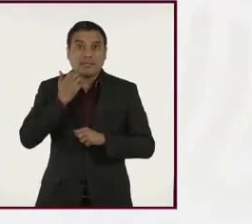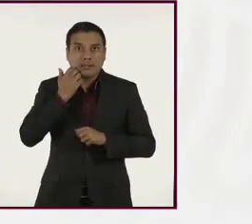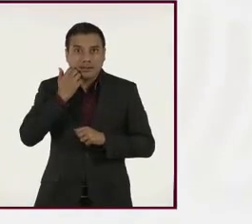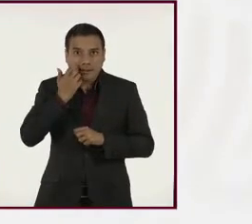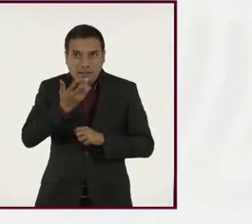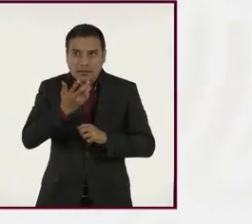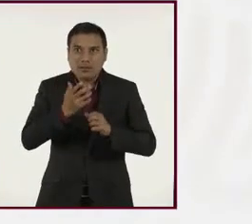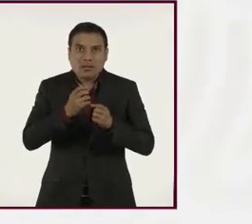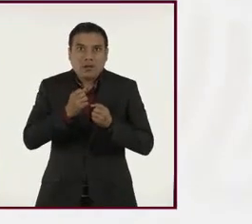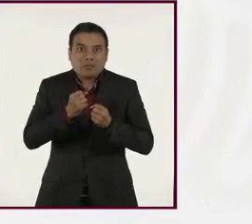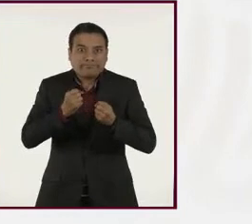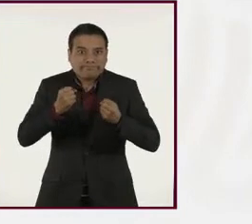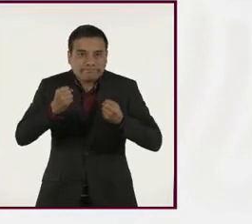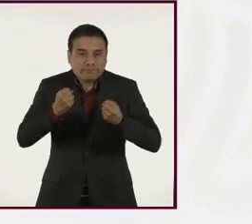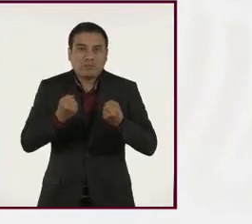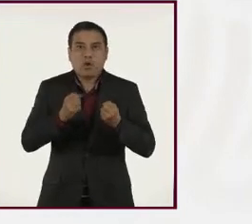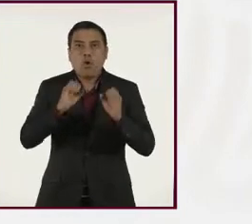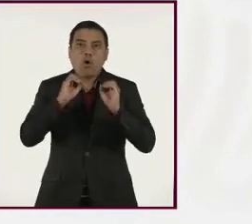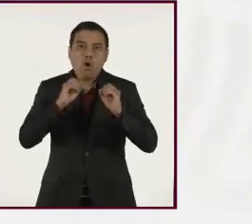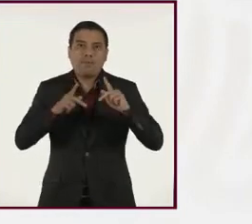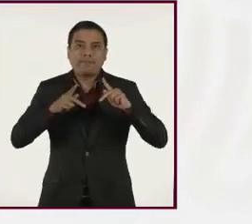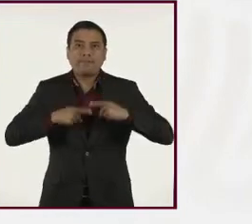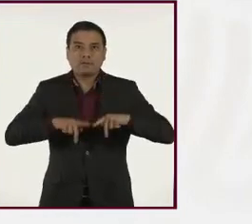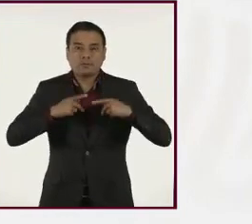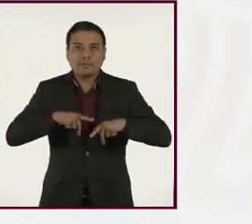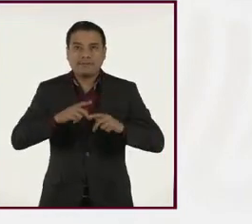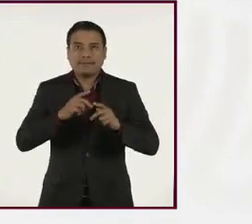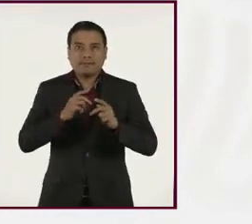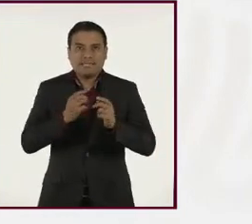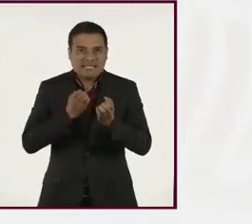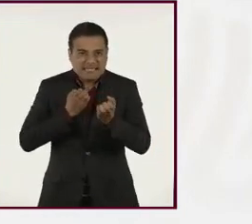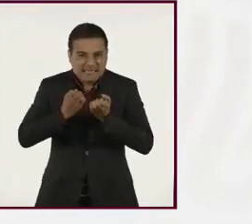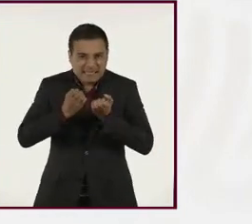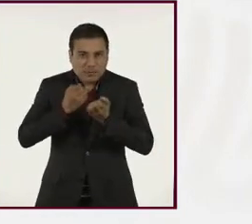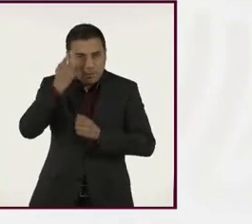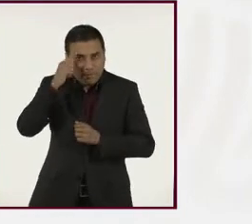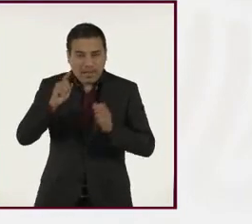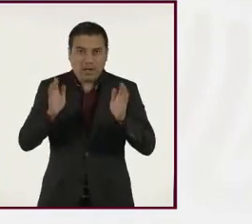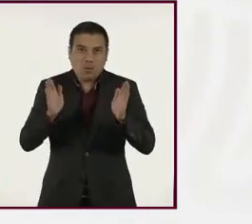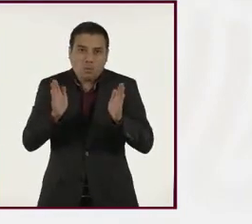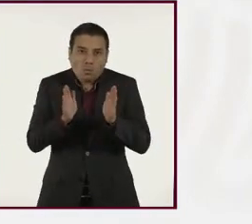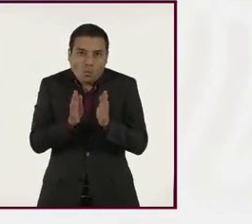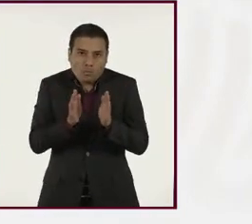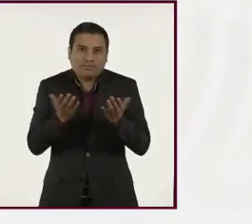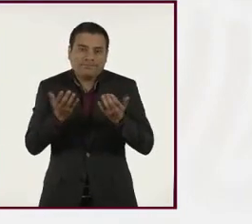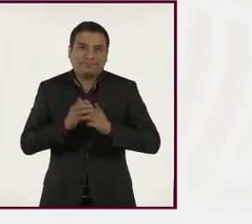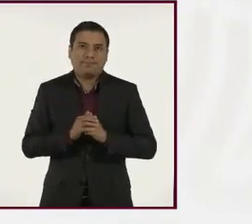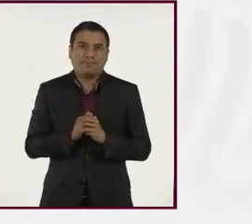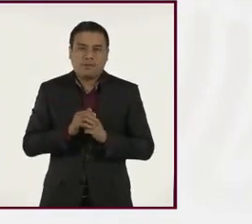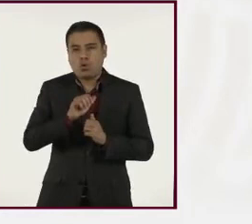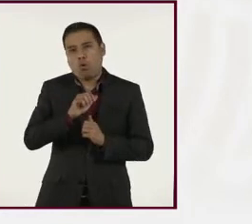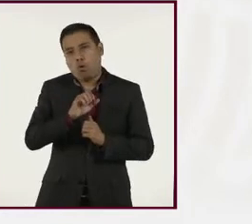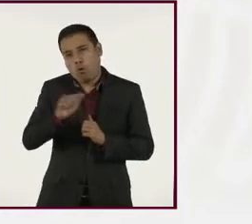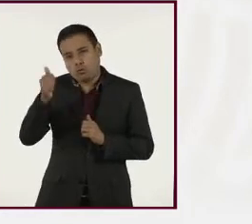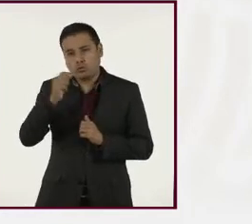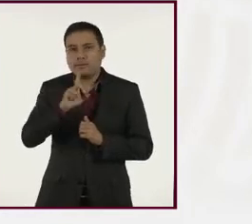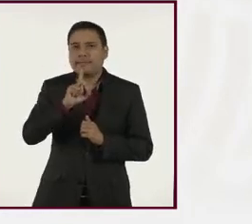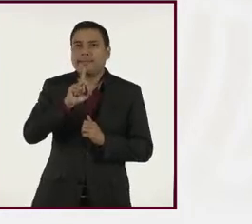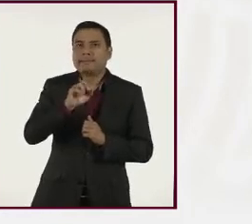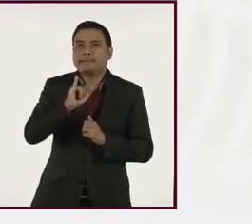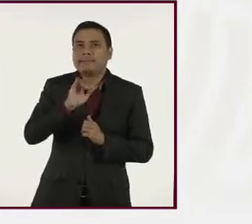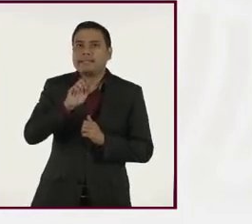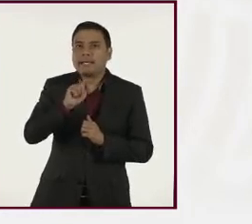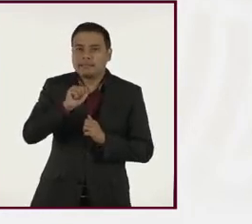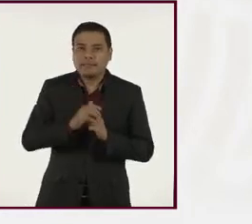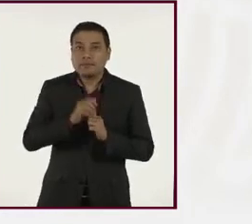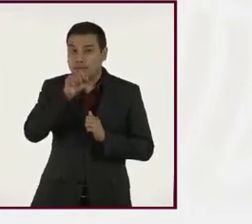realizar ejercicio con la intención de bajar de peso o hacer algún tipo de dieta. Y en aquellas que son no normativas o las que llegan a ser un poco